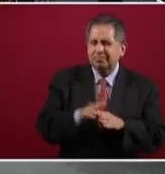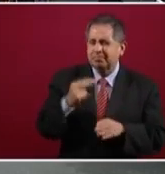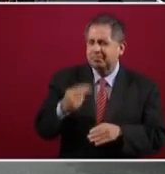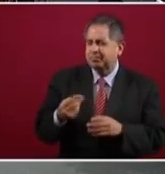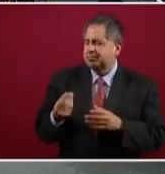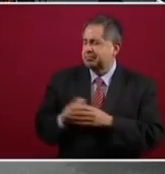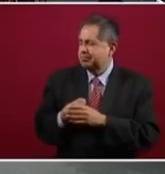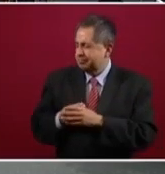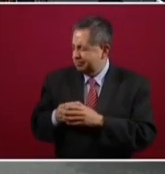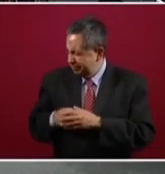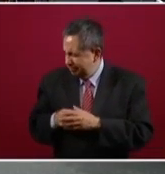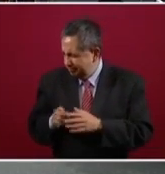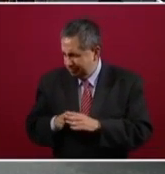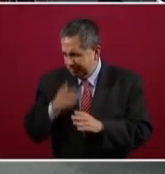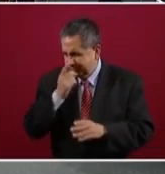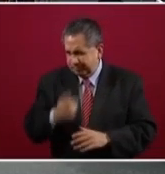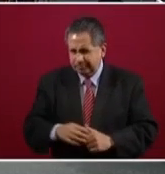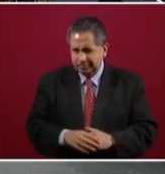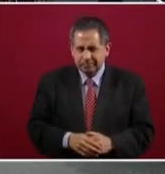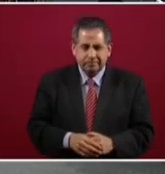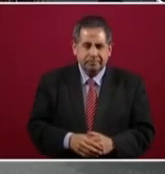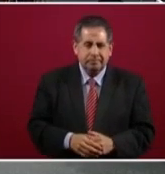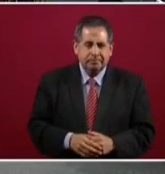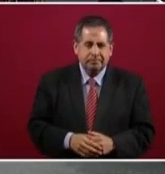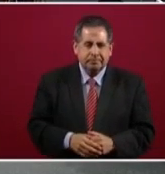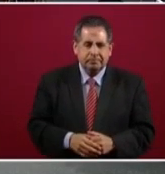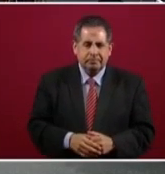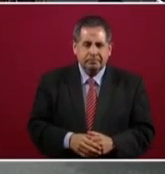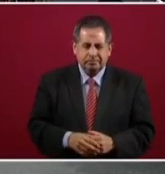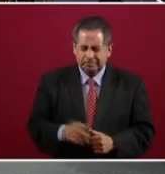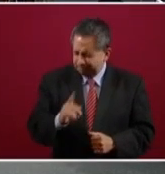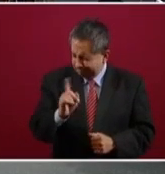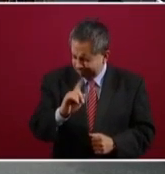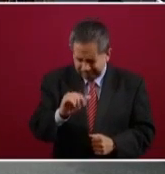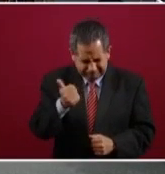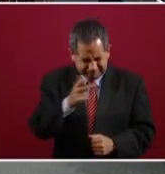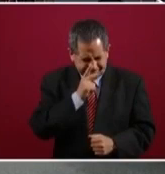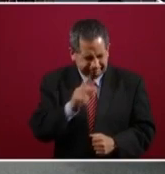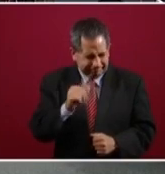en términos jurídicos? ¿Desistimiento?